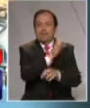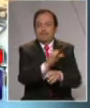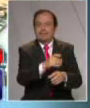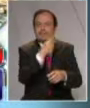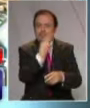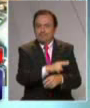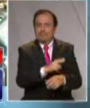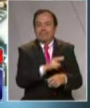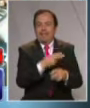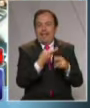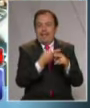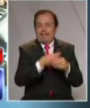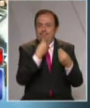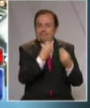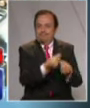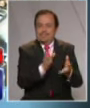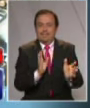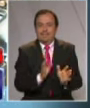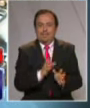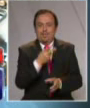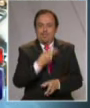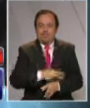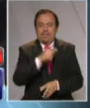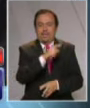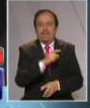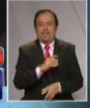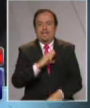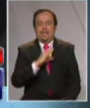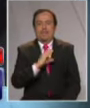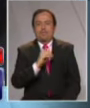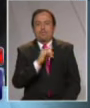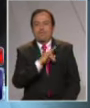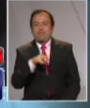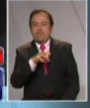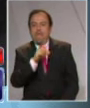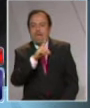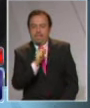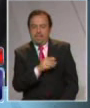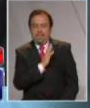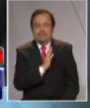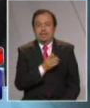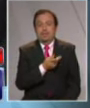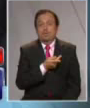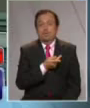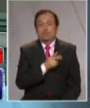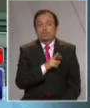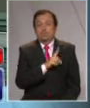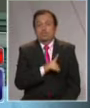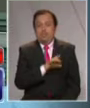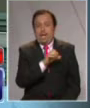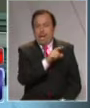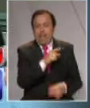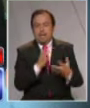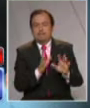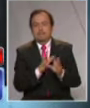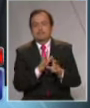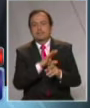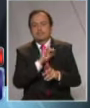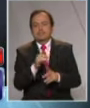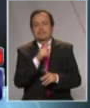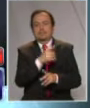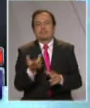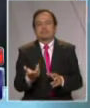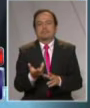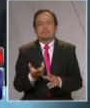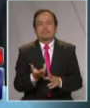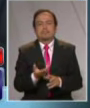cuales supuestamente eran destinatarias, que eran, en su caso, la suegra del senador Bianchi y luego, en el caso